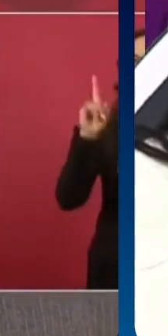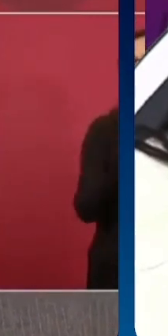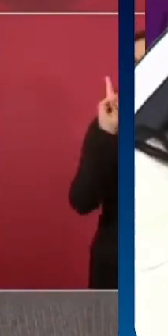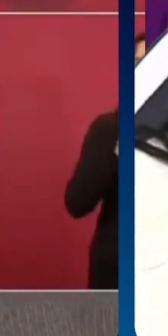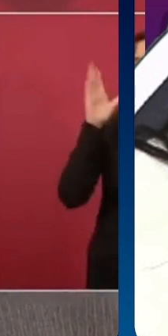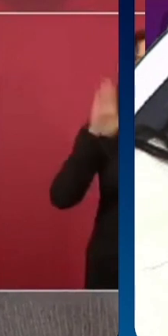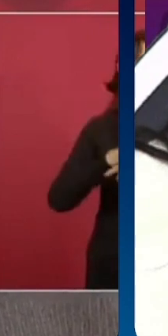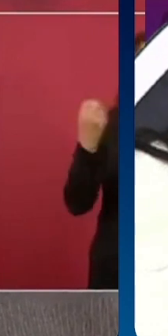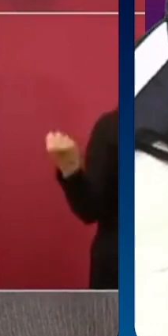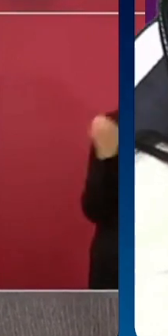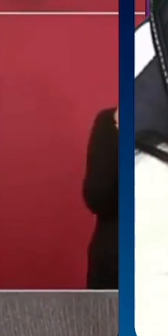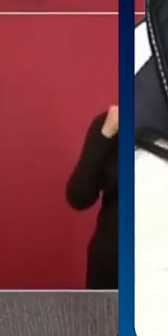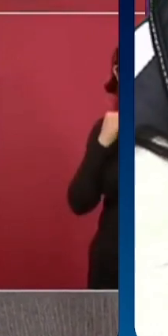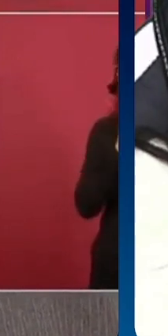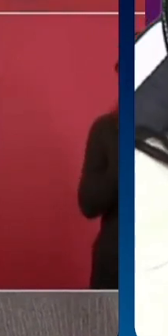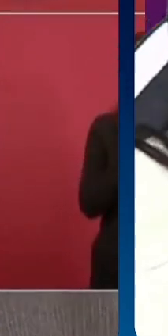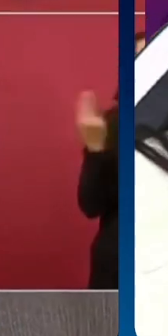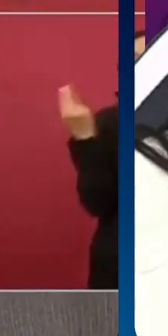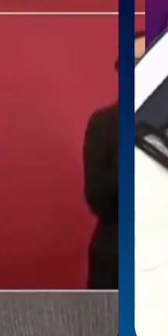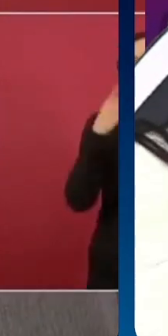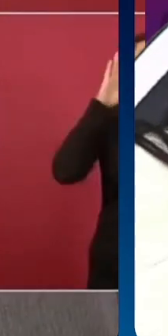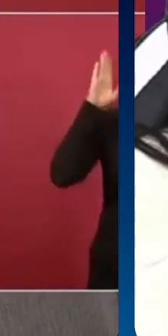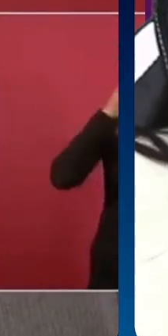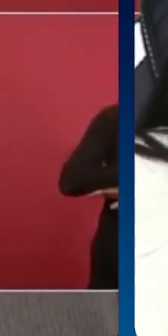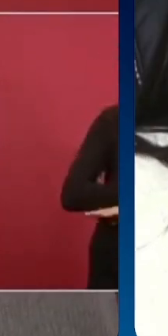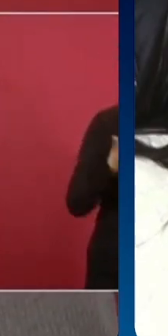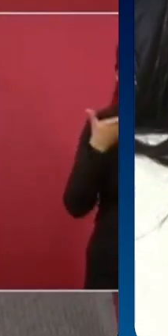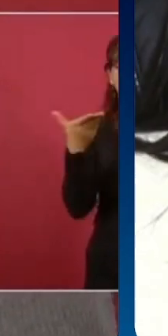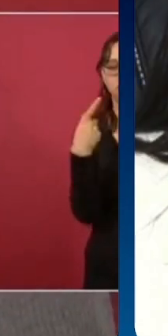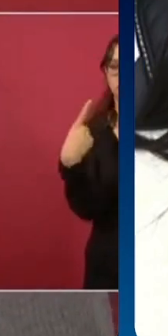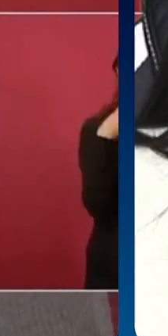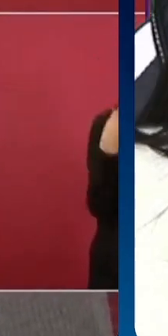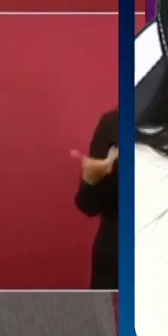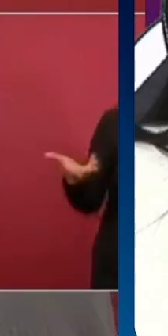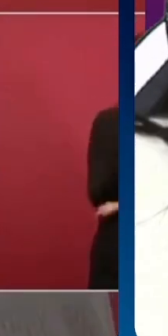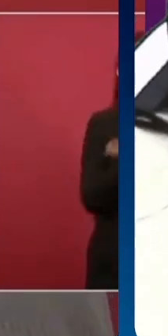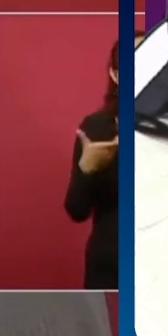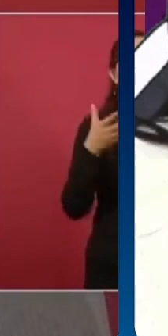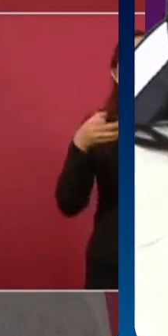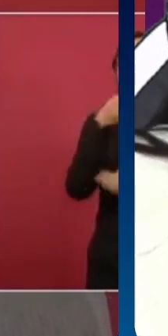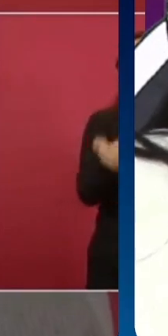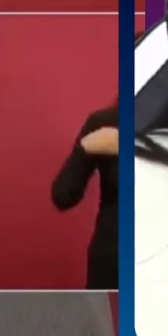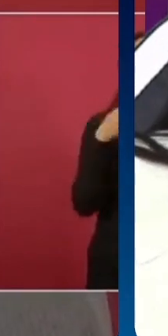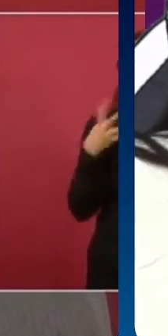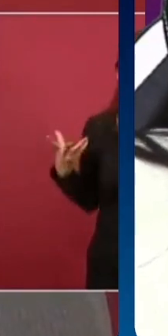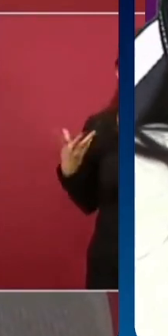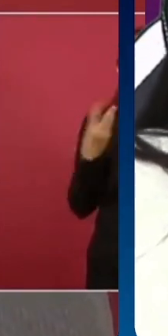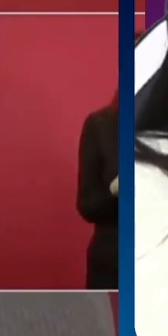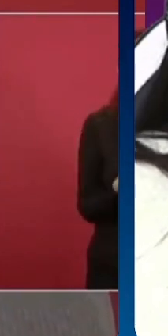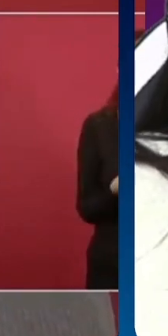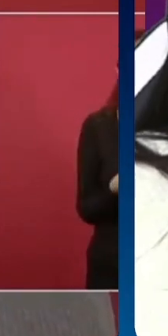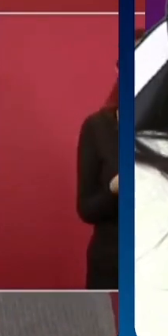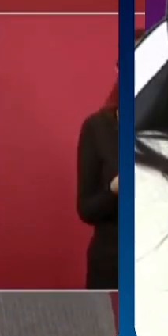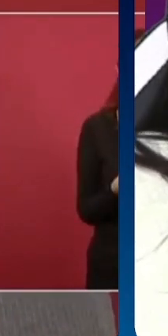unimos como América, bueno, pues países como China o en realidad todo el continente asiático podrían acaparar toda la producción